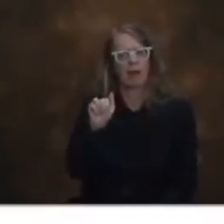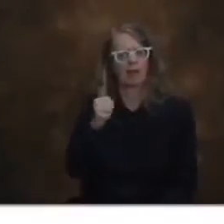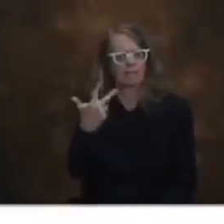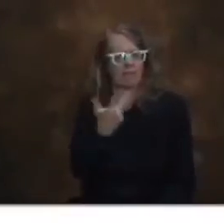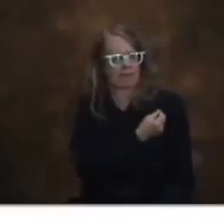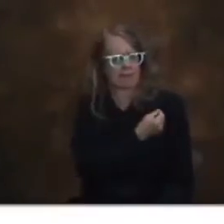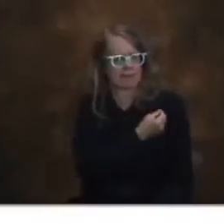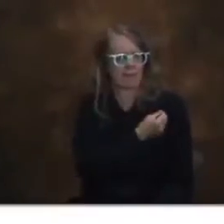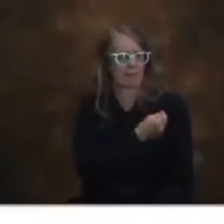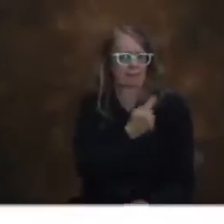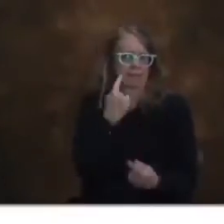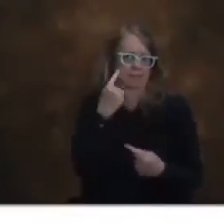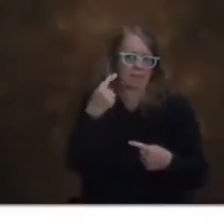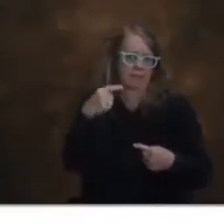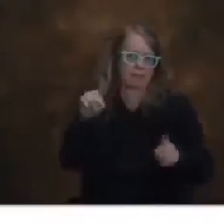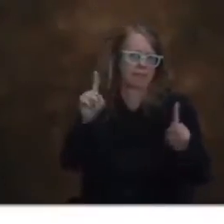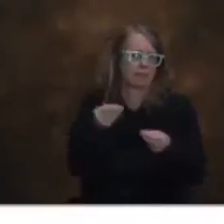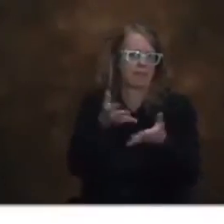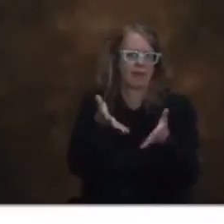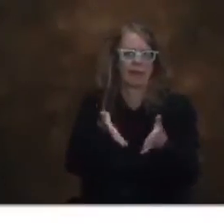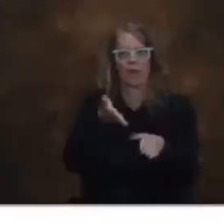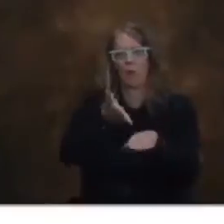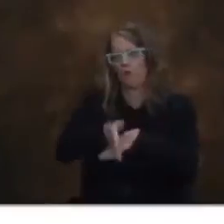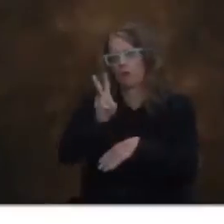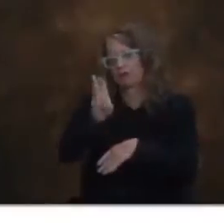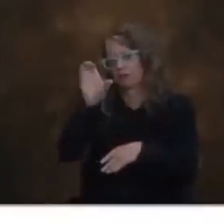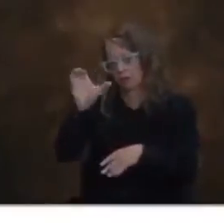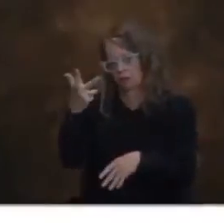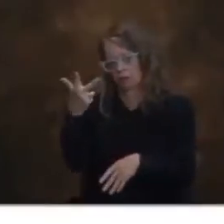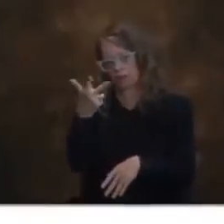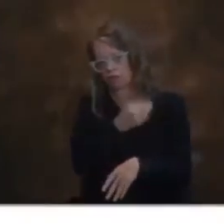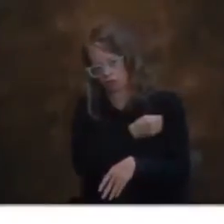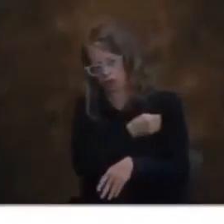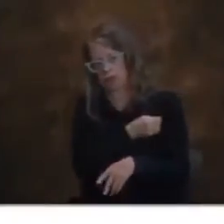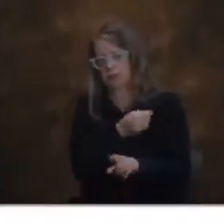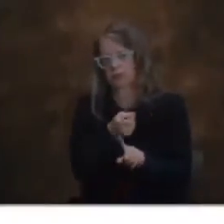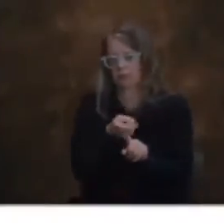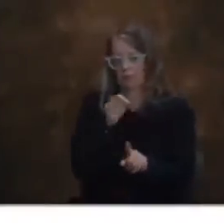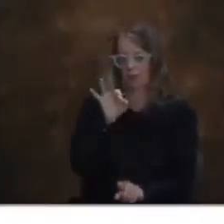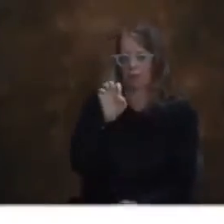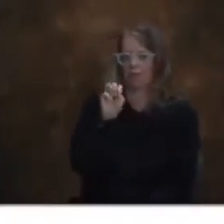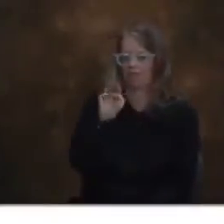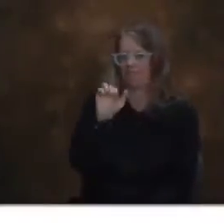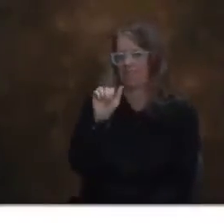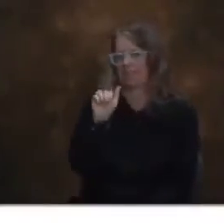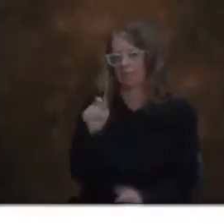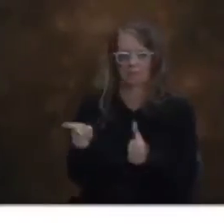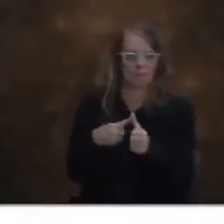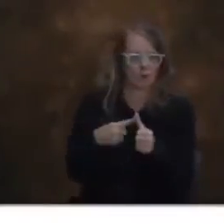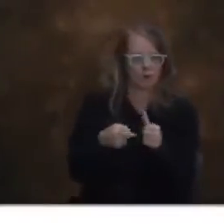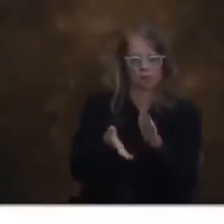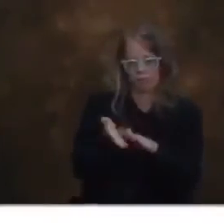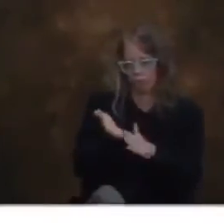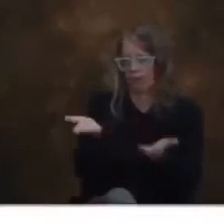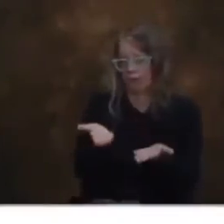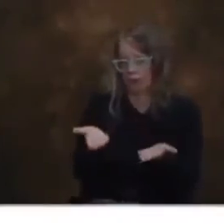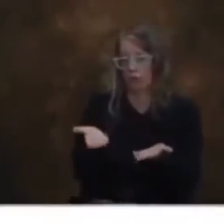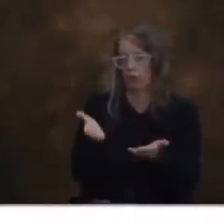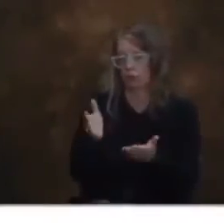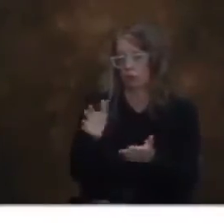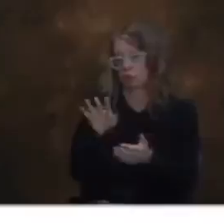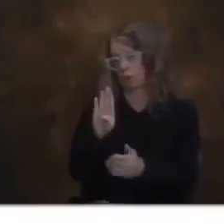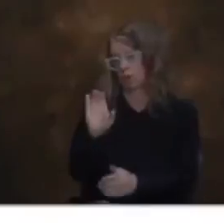fima ha sido este recurso ha sido muy exitoso ha proveído muchas vacunas en nuestra